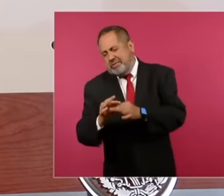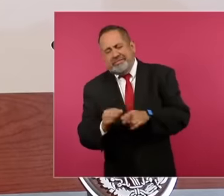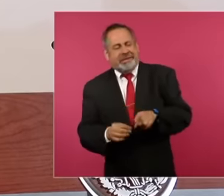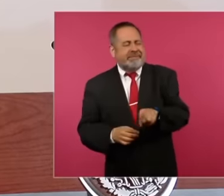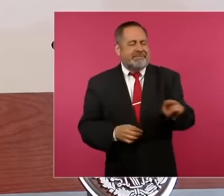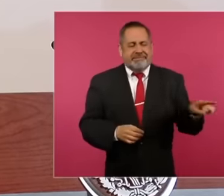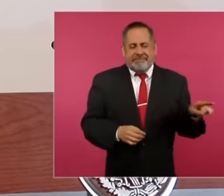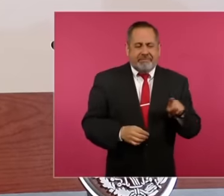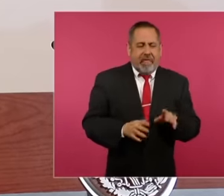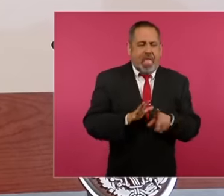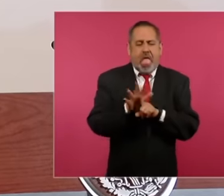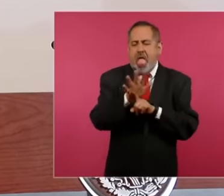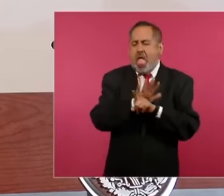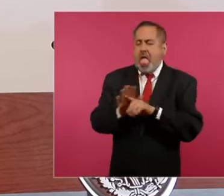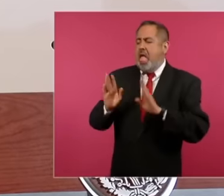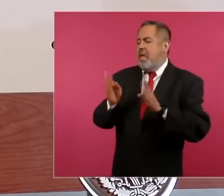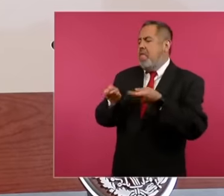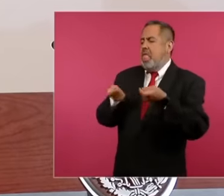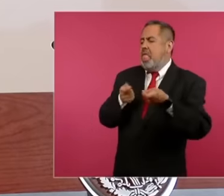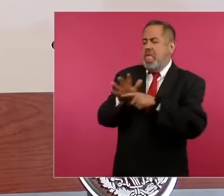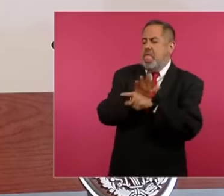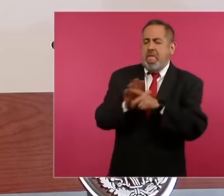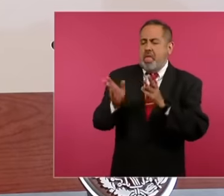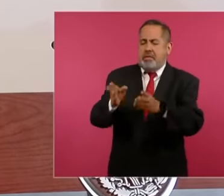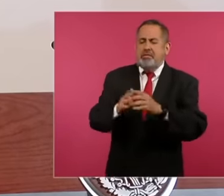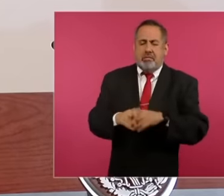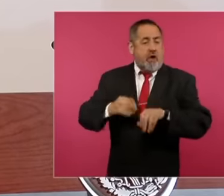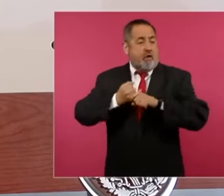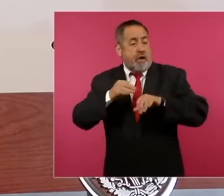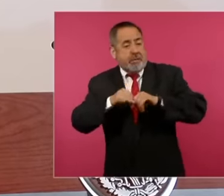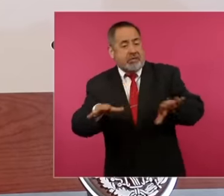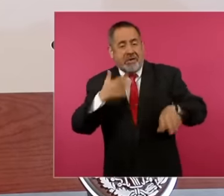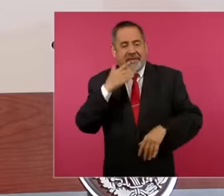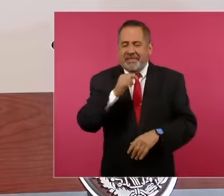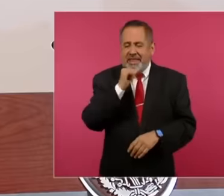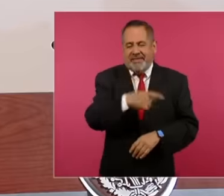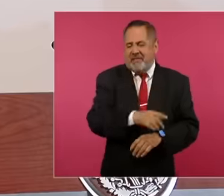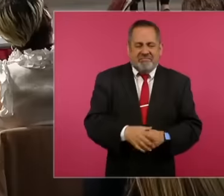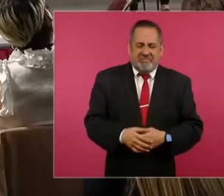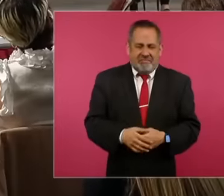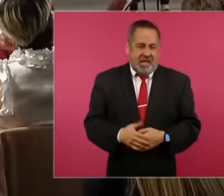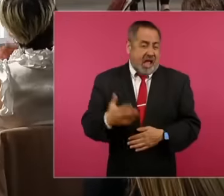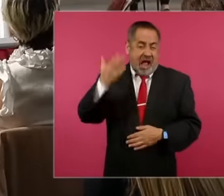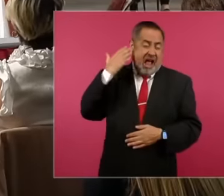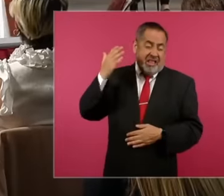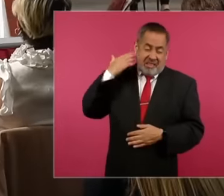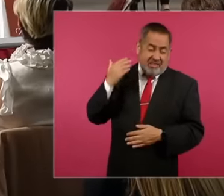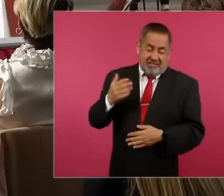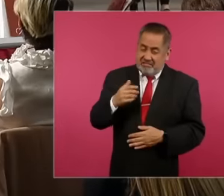Son medios de manipulación, no de información. Nunca habían estado